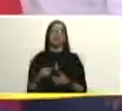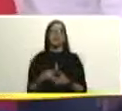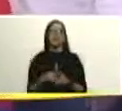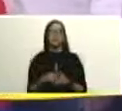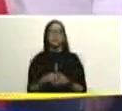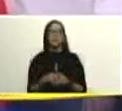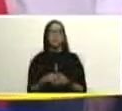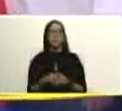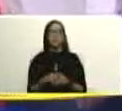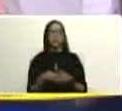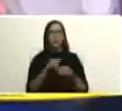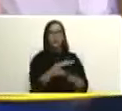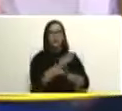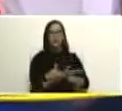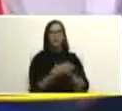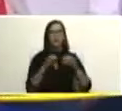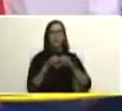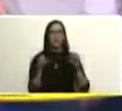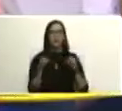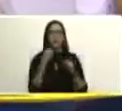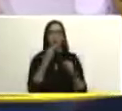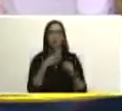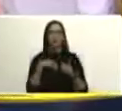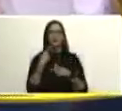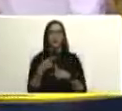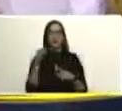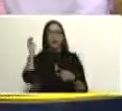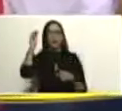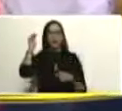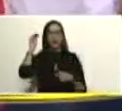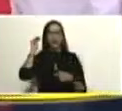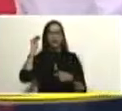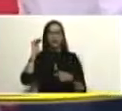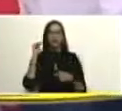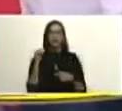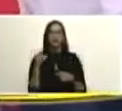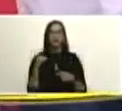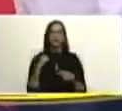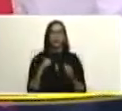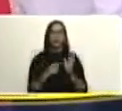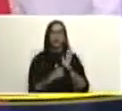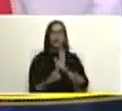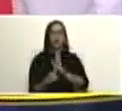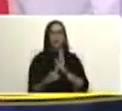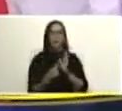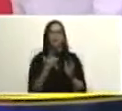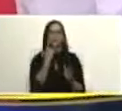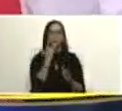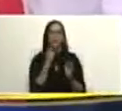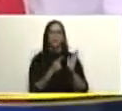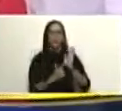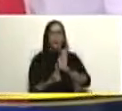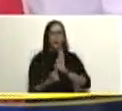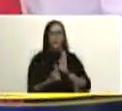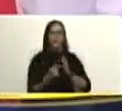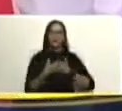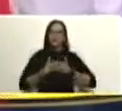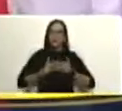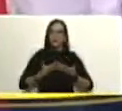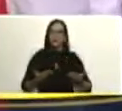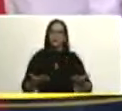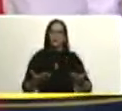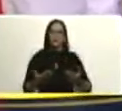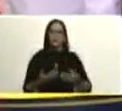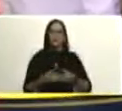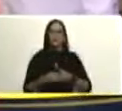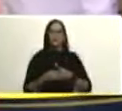fuerza de la educación. Y luego, pues, los maestros, las maestras, que son ejemplos de dignidad, que son ejemplos de entrega, y así